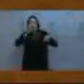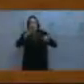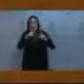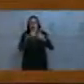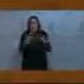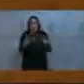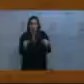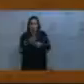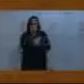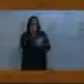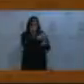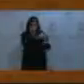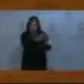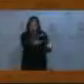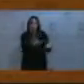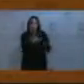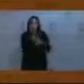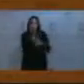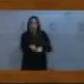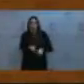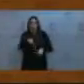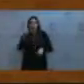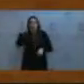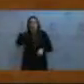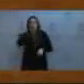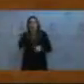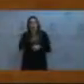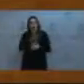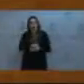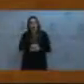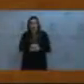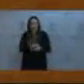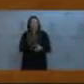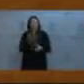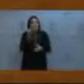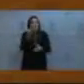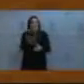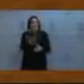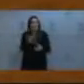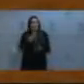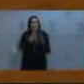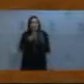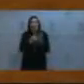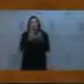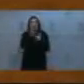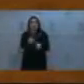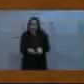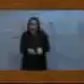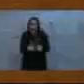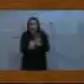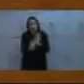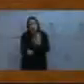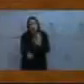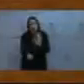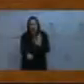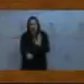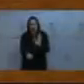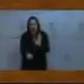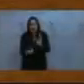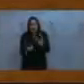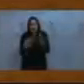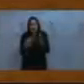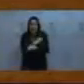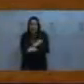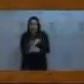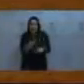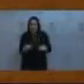su consejería también de agroganadería, que por cierto excluía los proyectos agrícolas, que es una paradoja. Señoría, Es